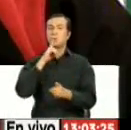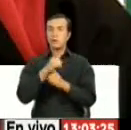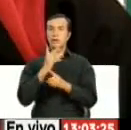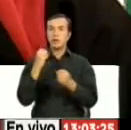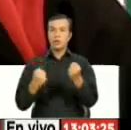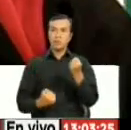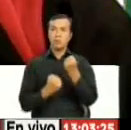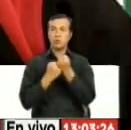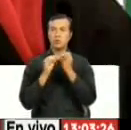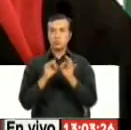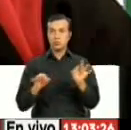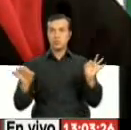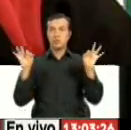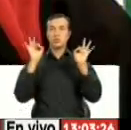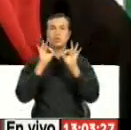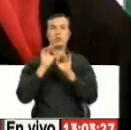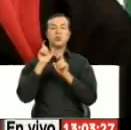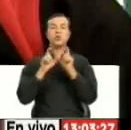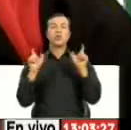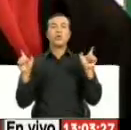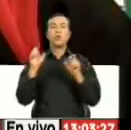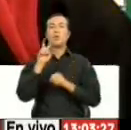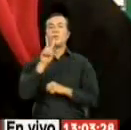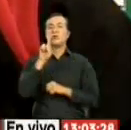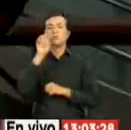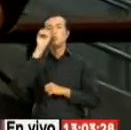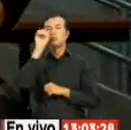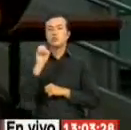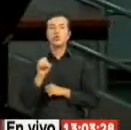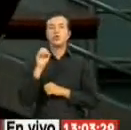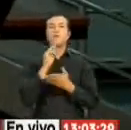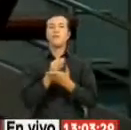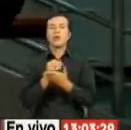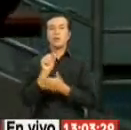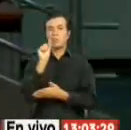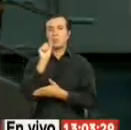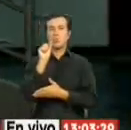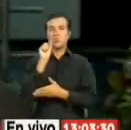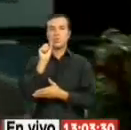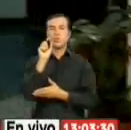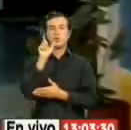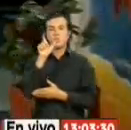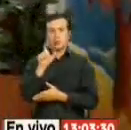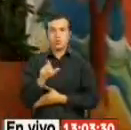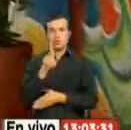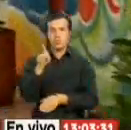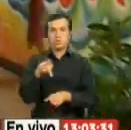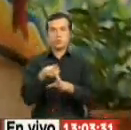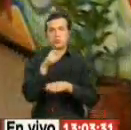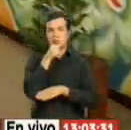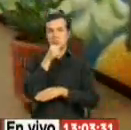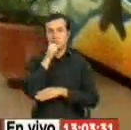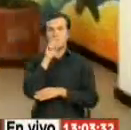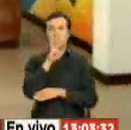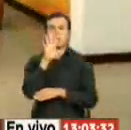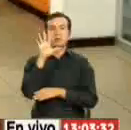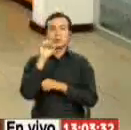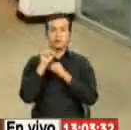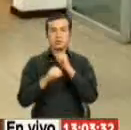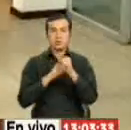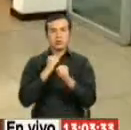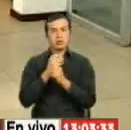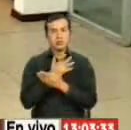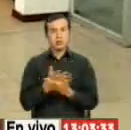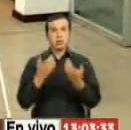asistencia primordial casi con un ausentismo del 21 por ciento christian salazar es un comunicador con discapacidad de 45 años de edad